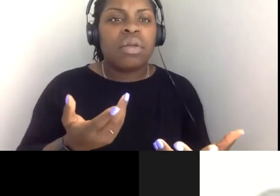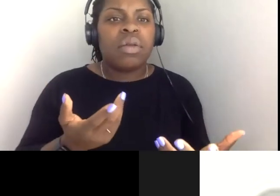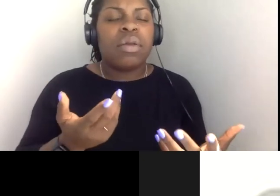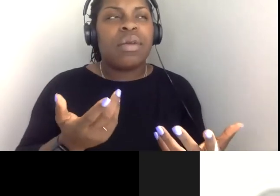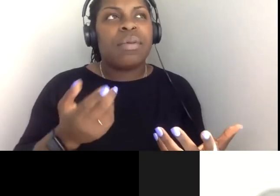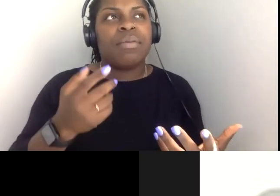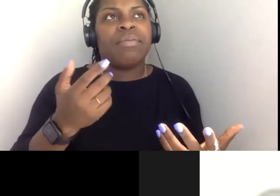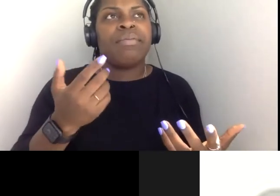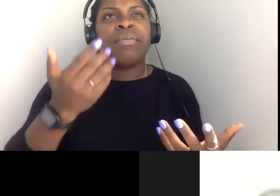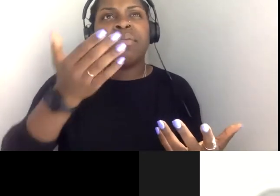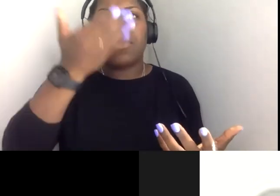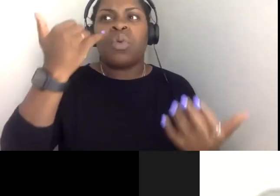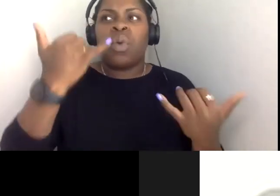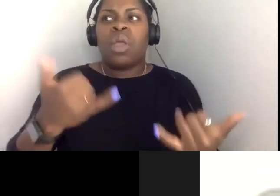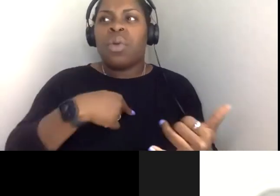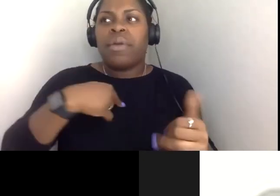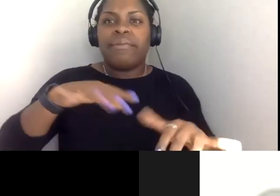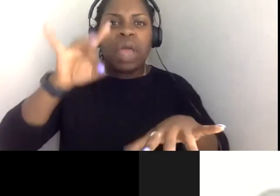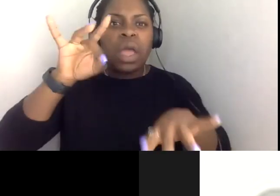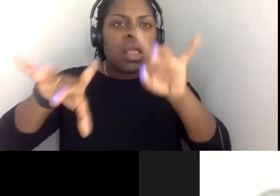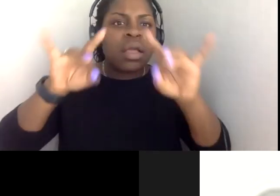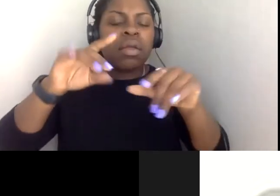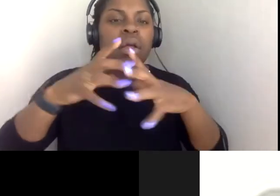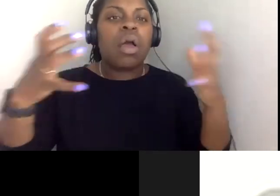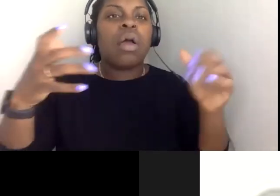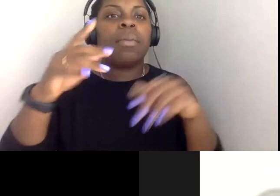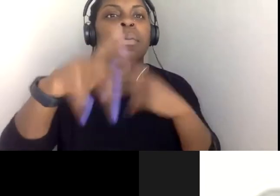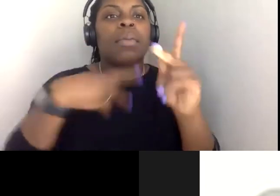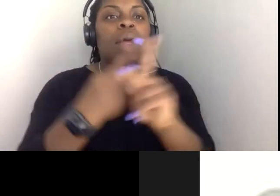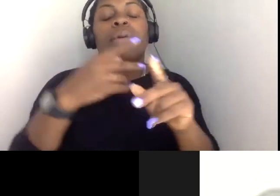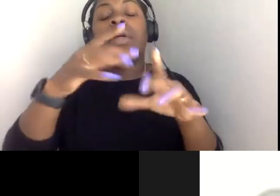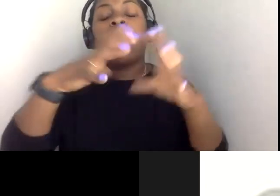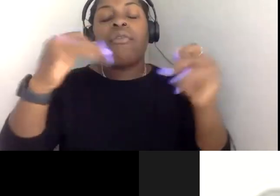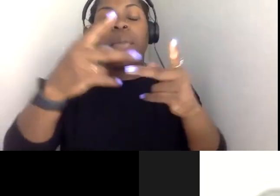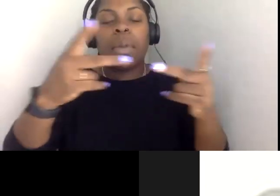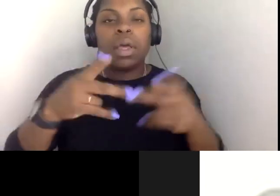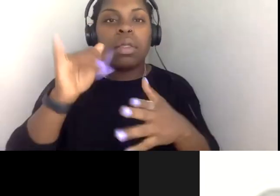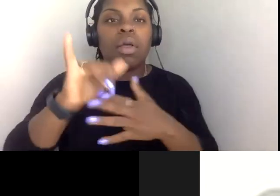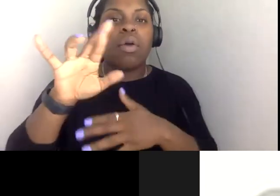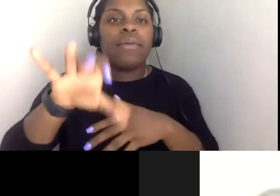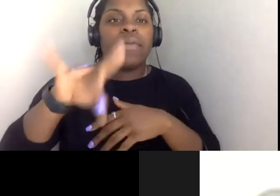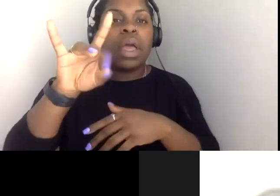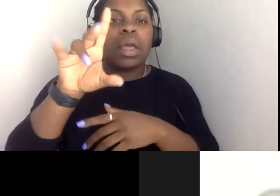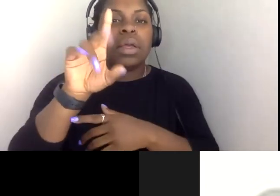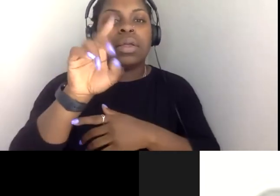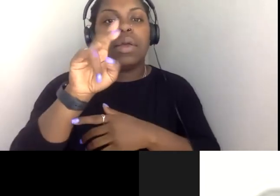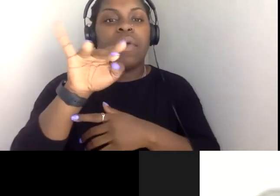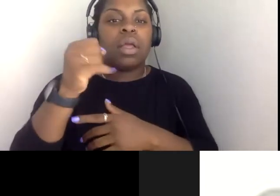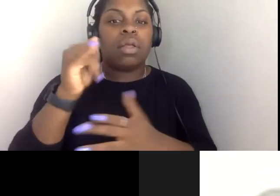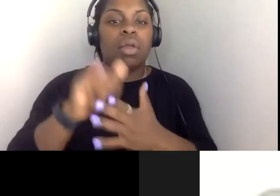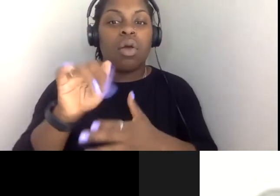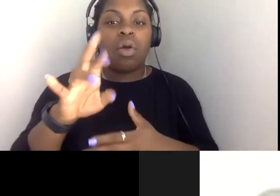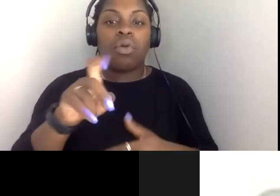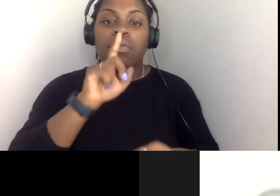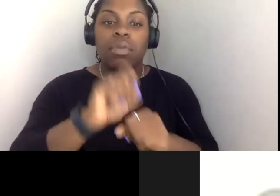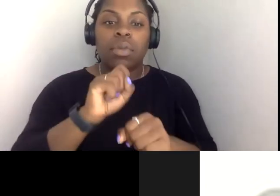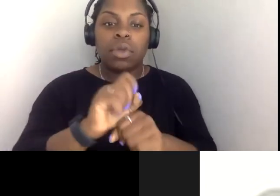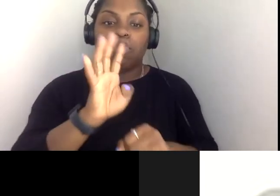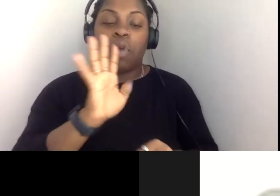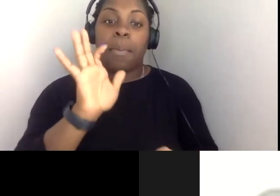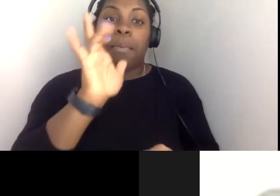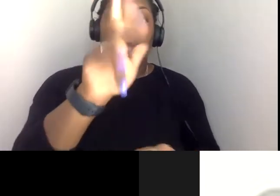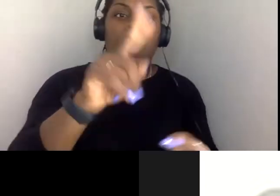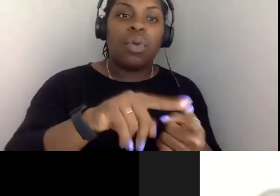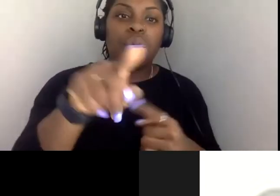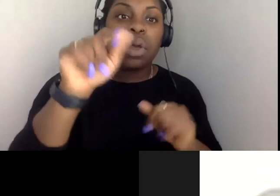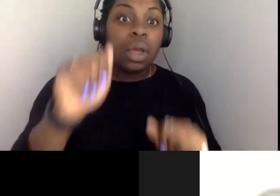interesante, porque estamos viendo en algunos lugares están usando estos equipos que te hablan para que te devuelven la palabra,